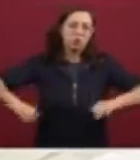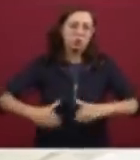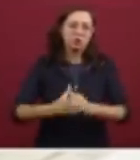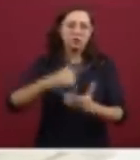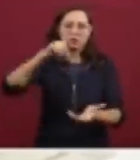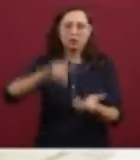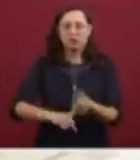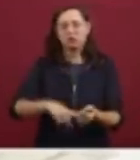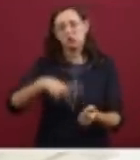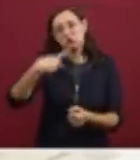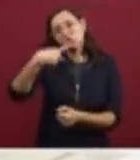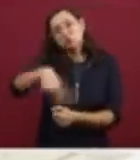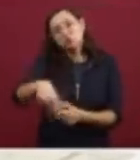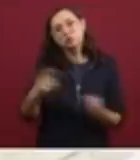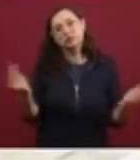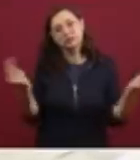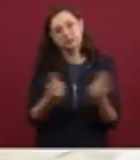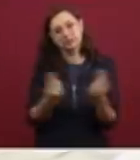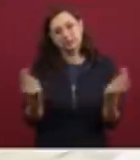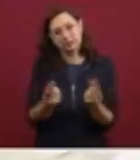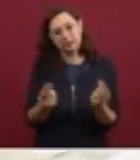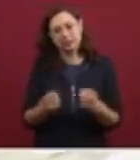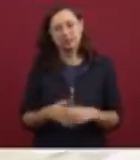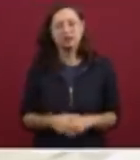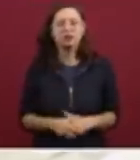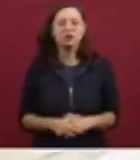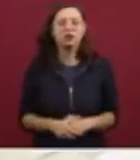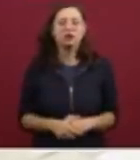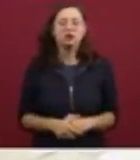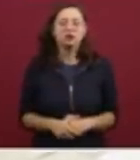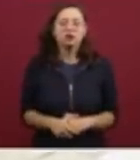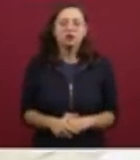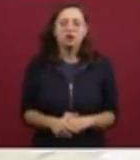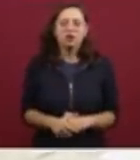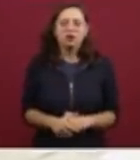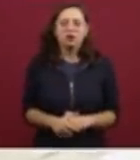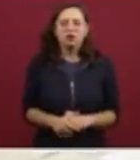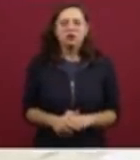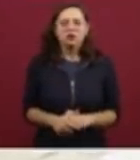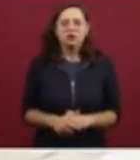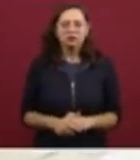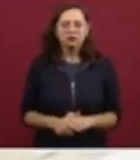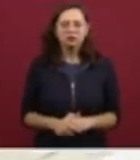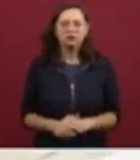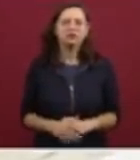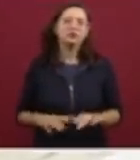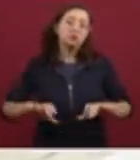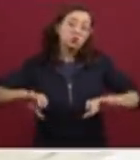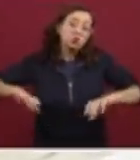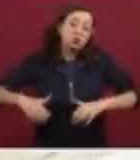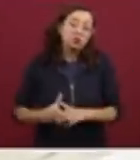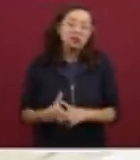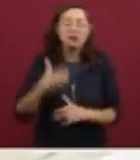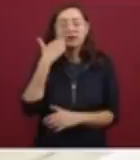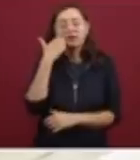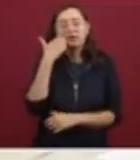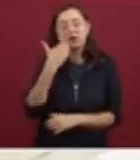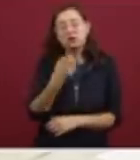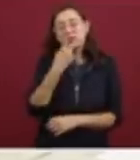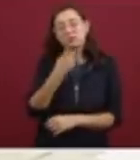sus propias necesidades. Y estas comunidades, además, quiero decirlo con mucho agradecimiento, nos han